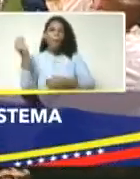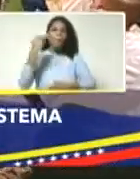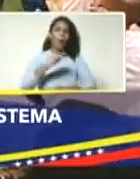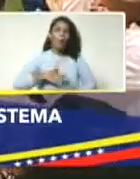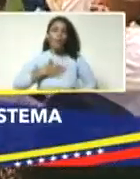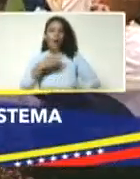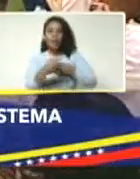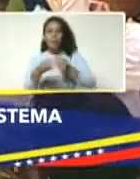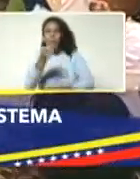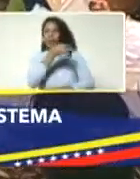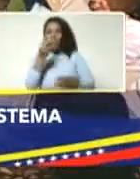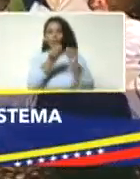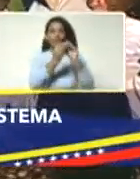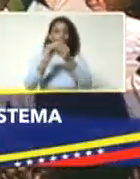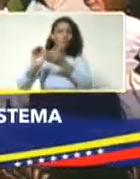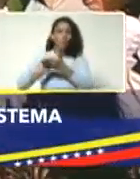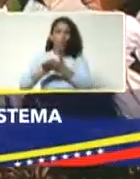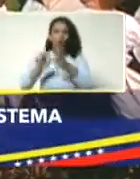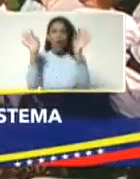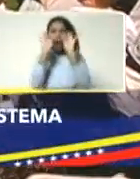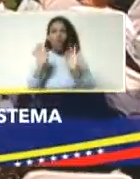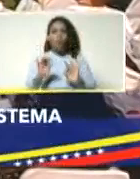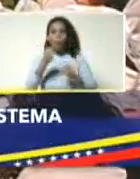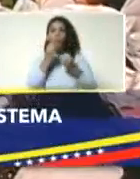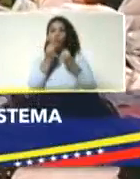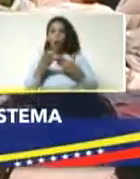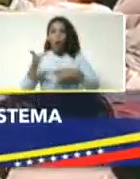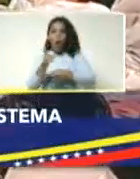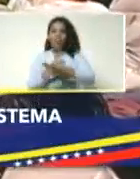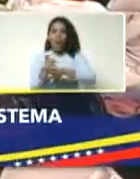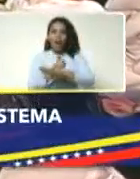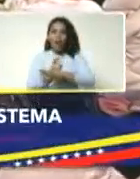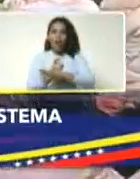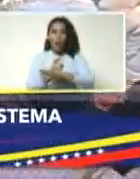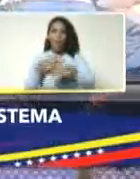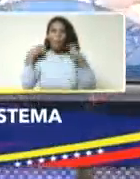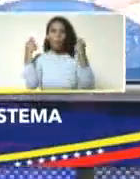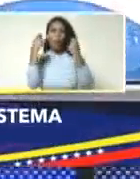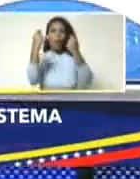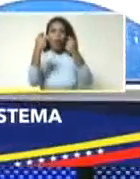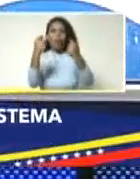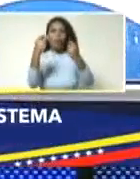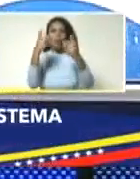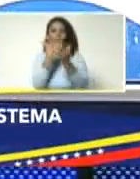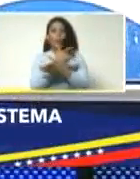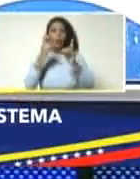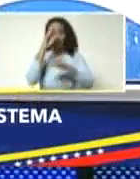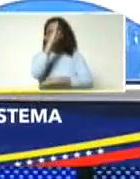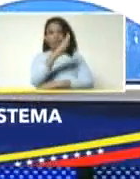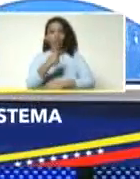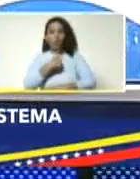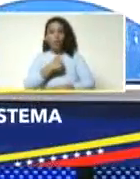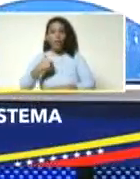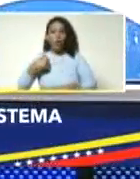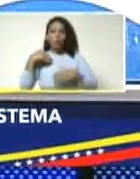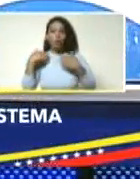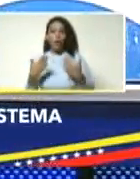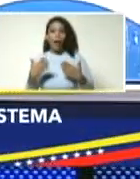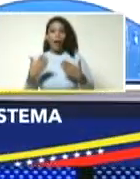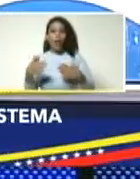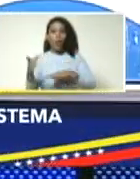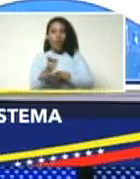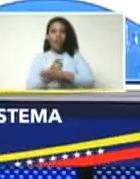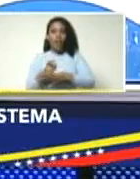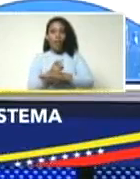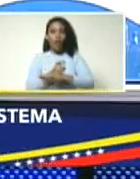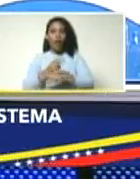para perfeccionar el método del buen gobierno, del gobierno popular, de democracia directa? Yo quisiera que el